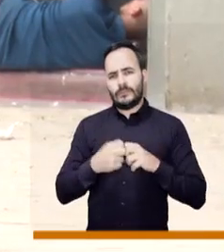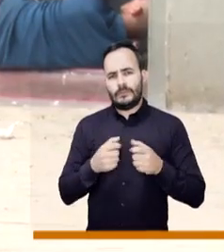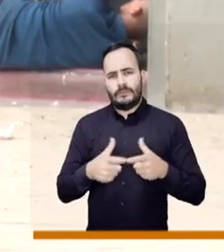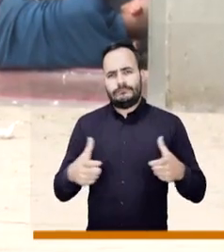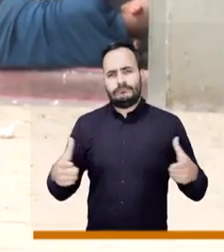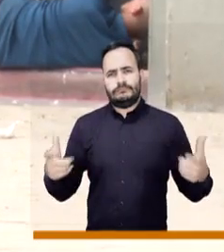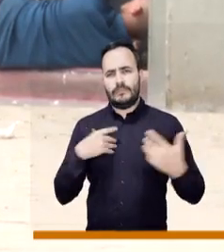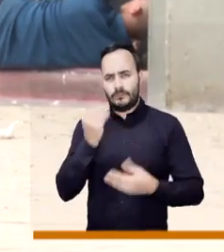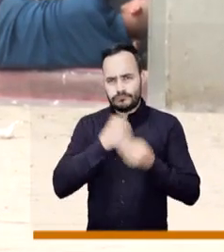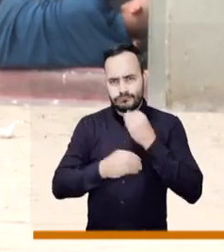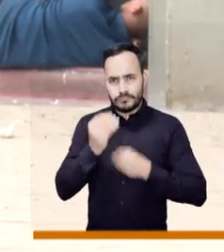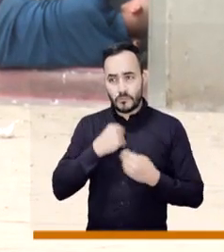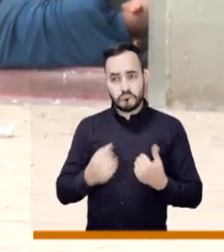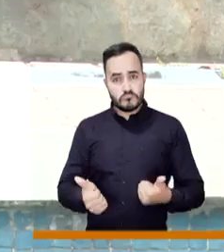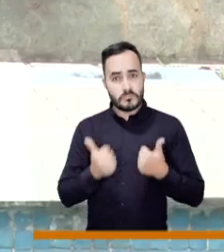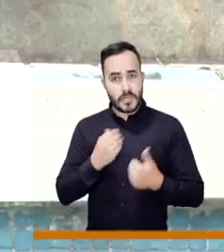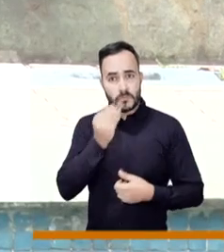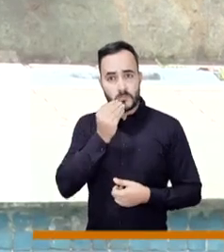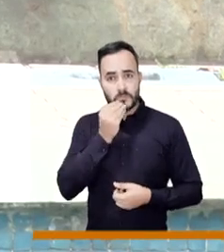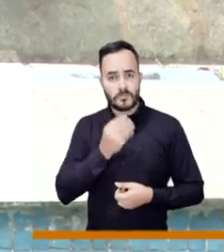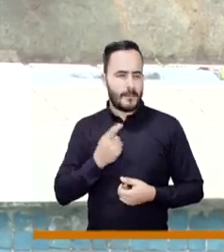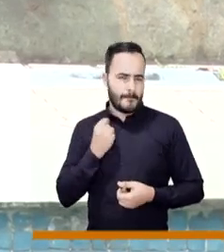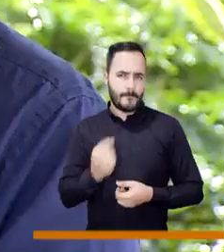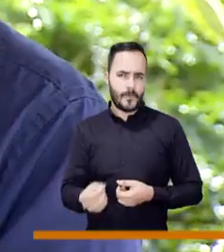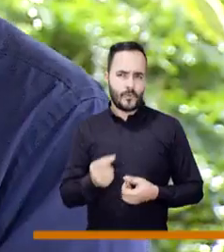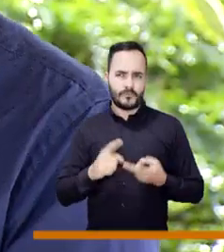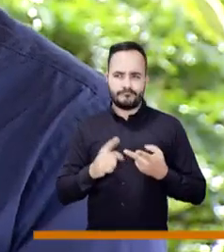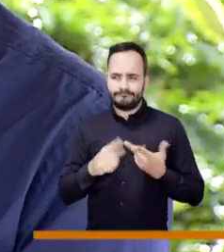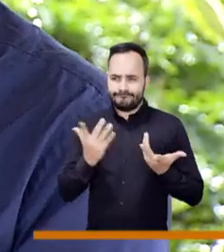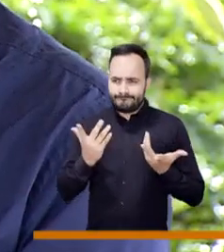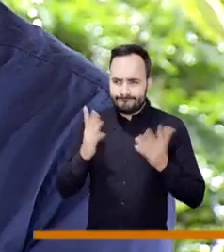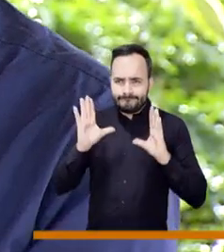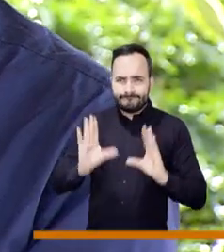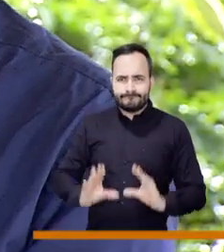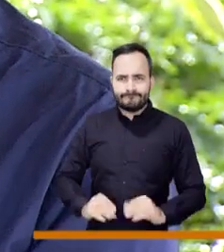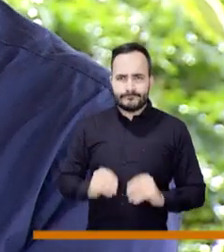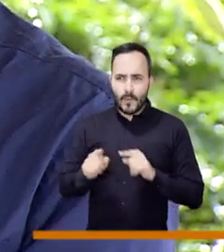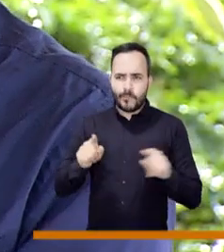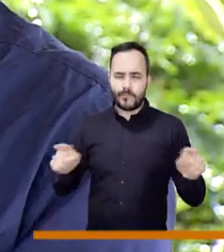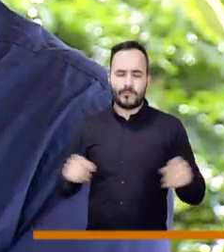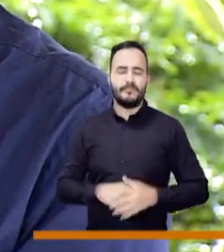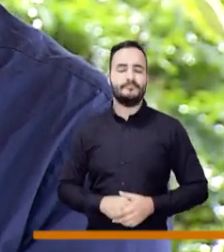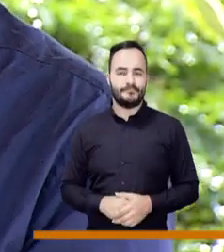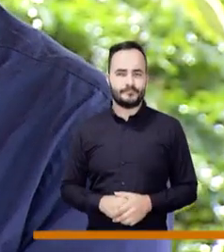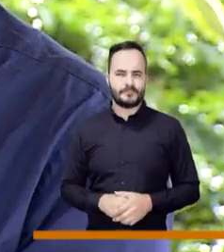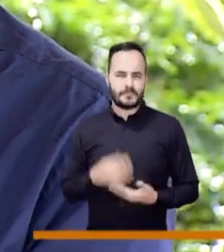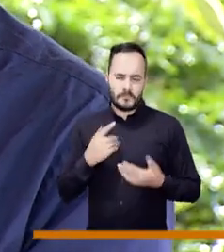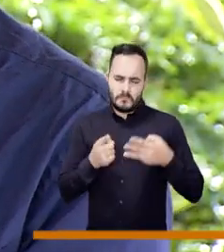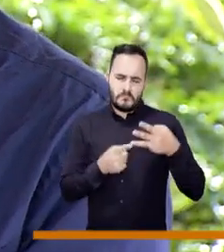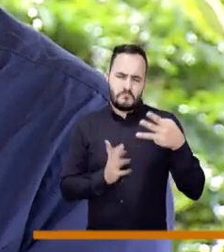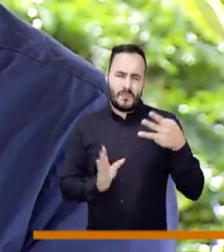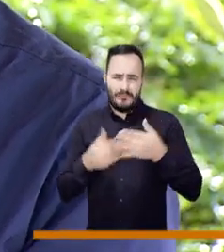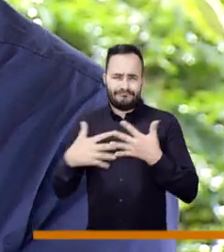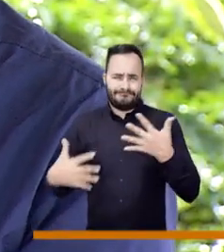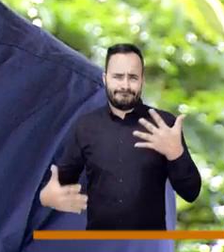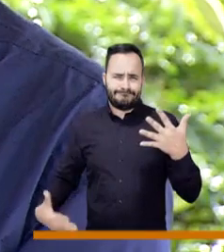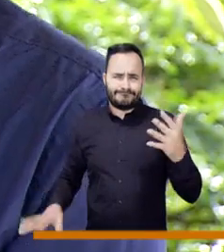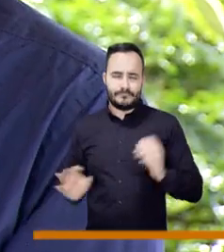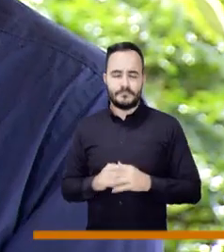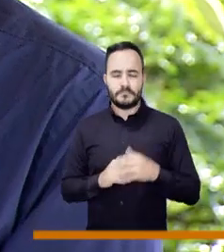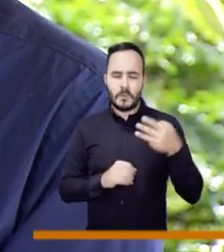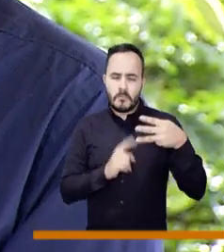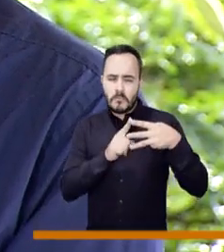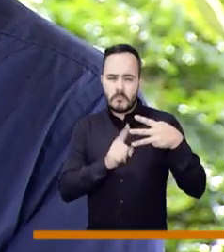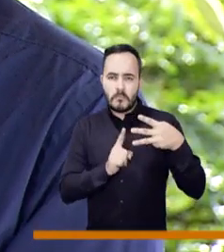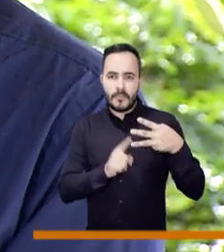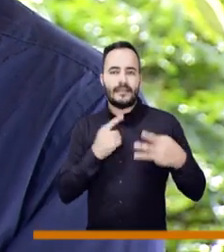Está comiendo menos en calidad y en cantidad. Esas 3 cosas, que pudiera enumerar muchas más,